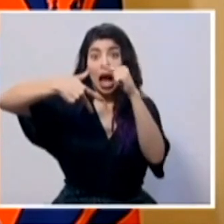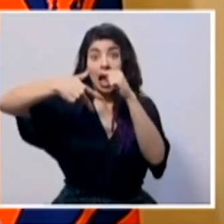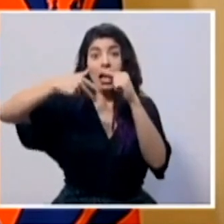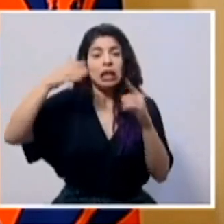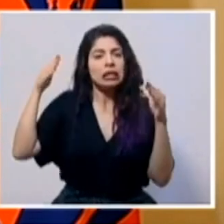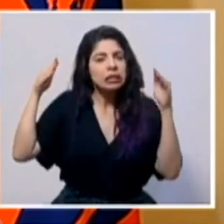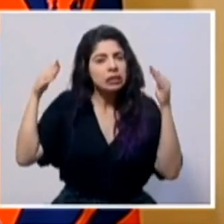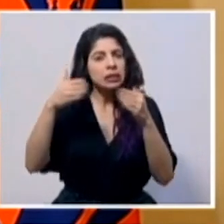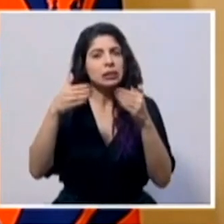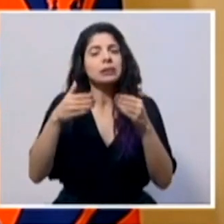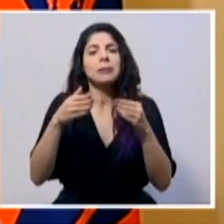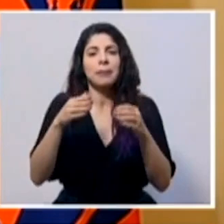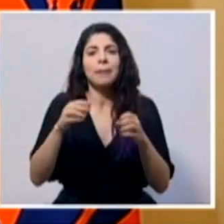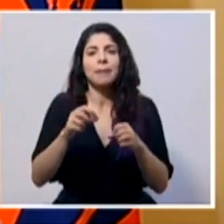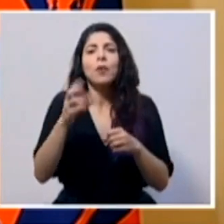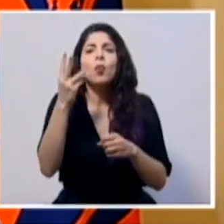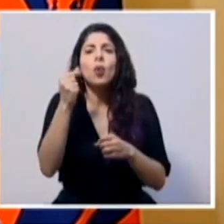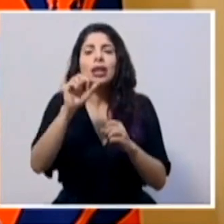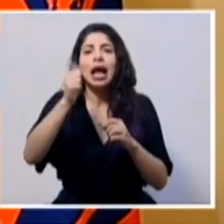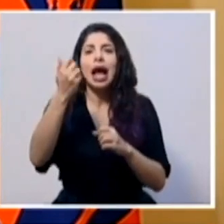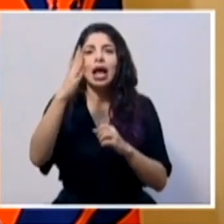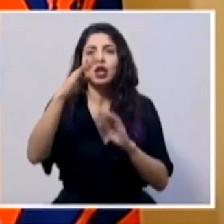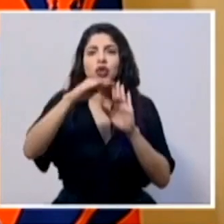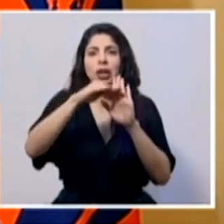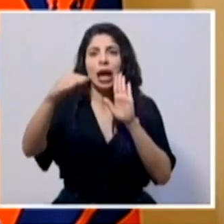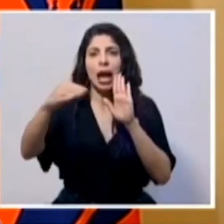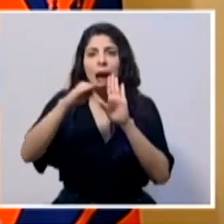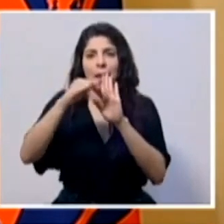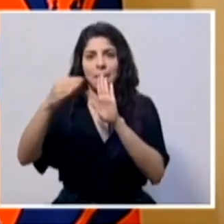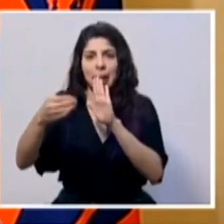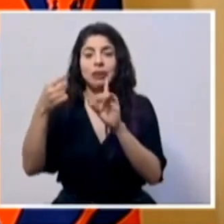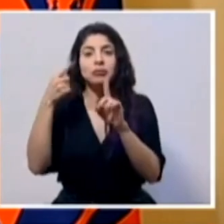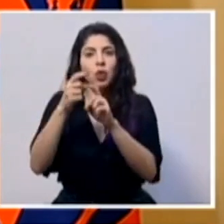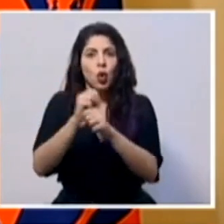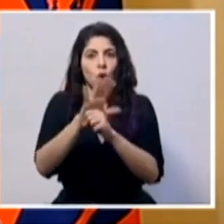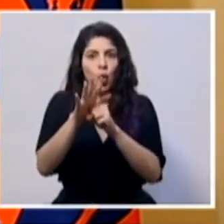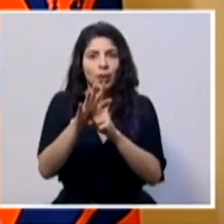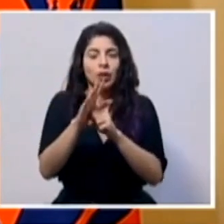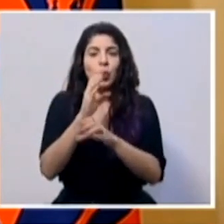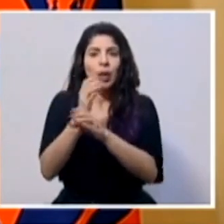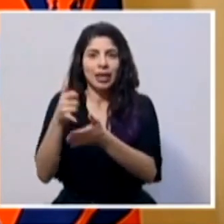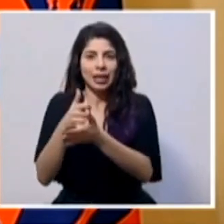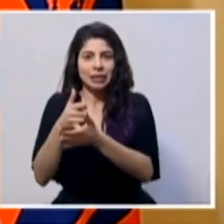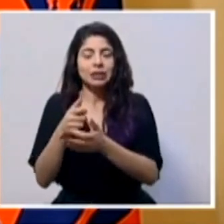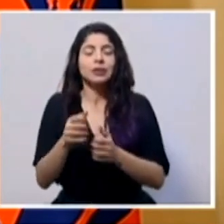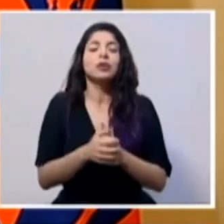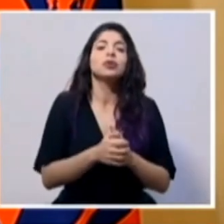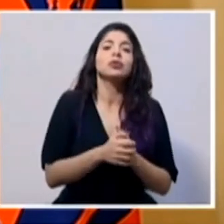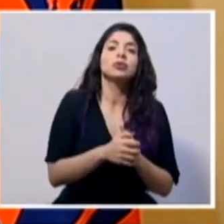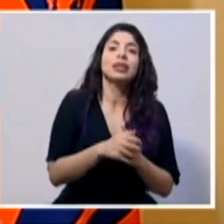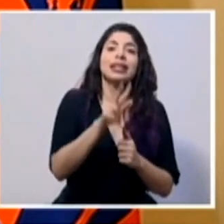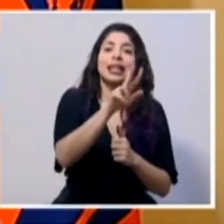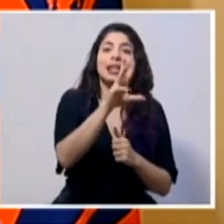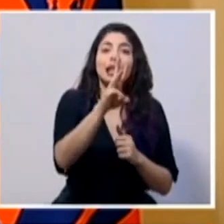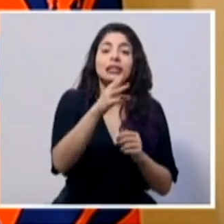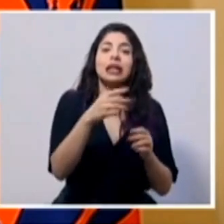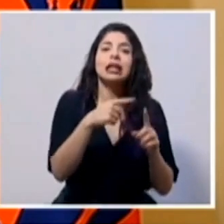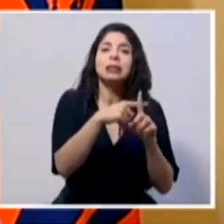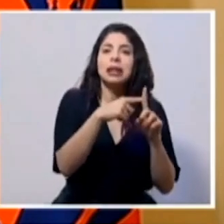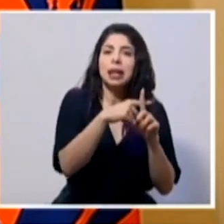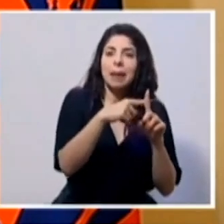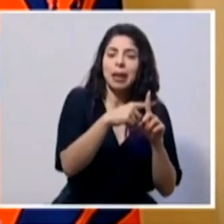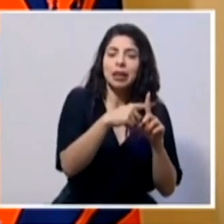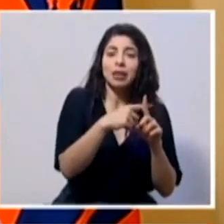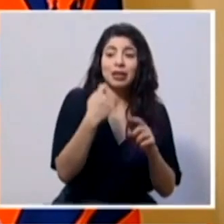pacientes COVID. Son 14 camas de cuidados intensivos, 36 camas para pacientes intermedios.